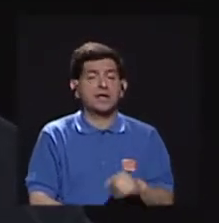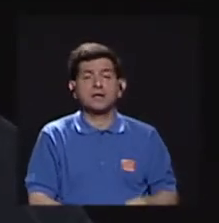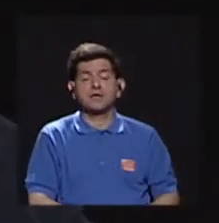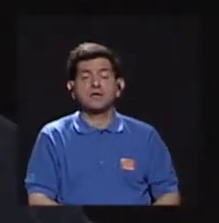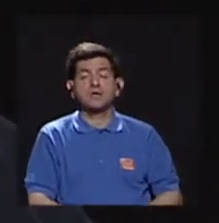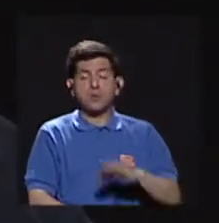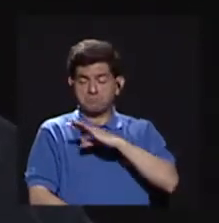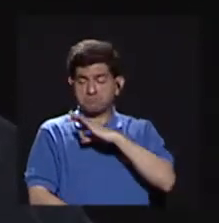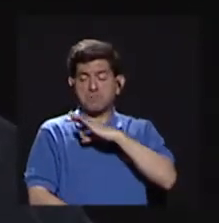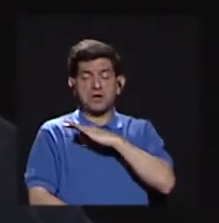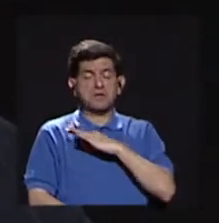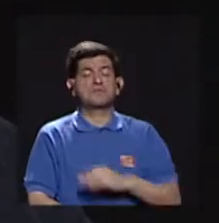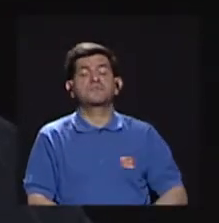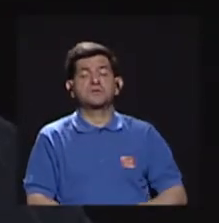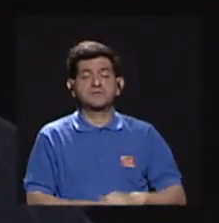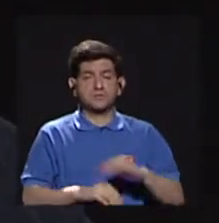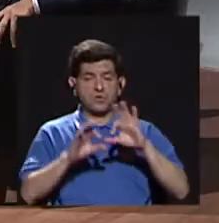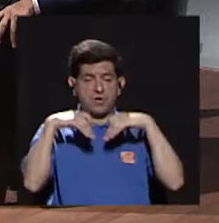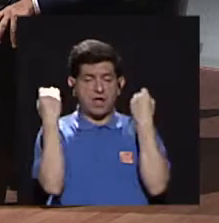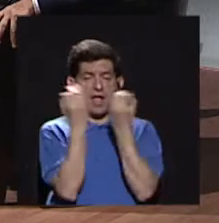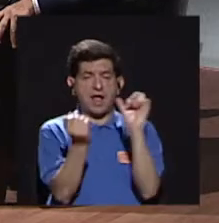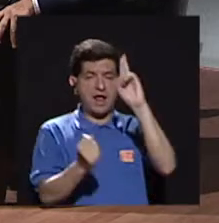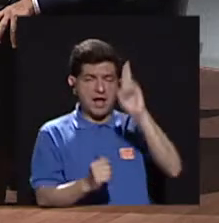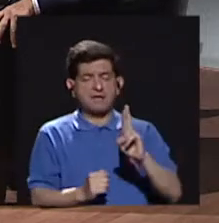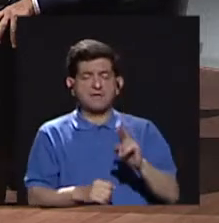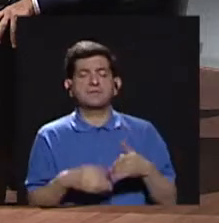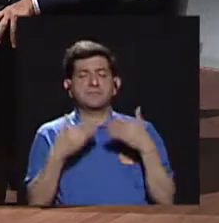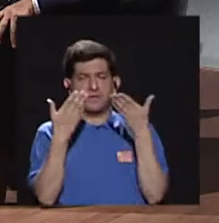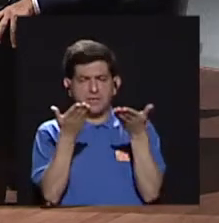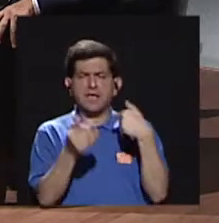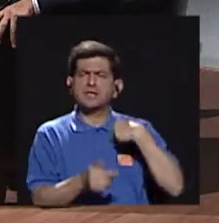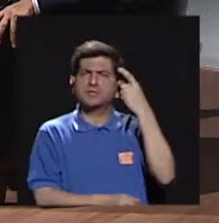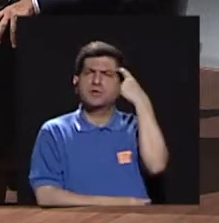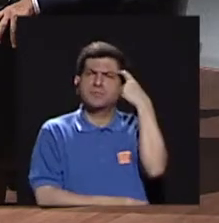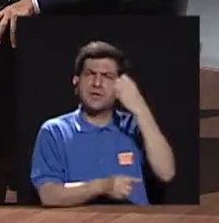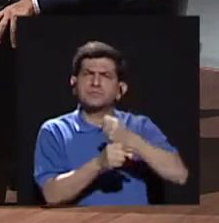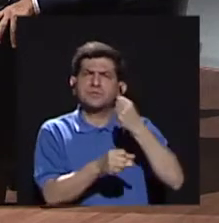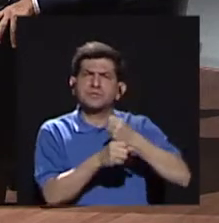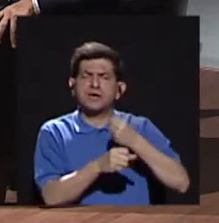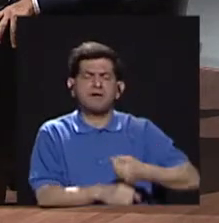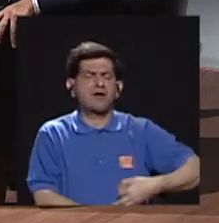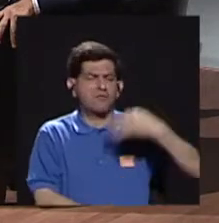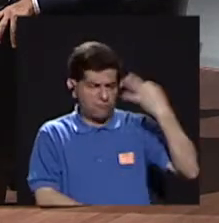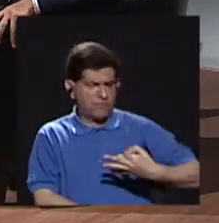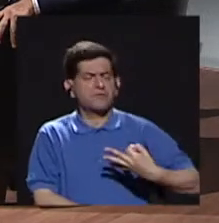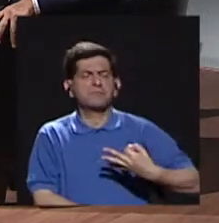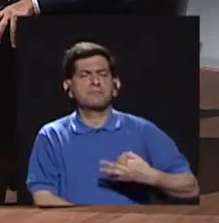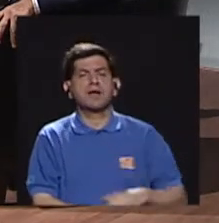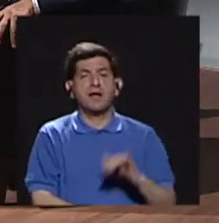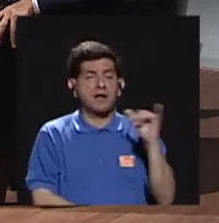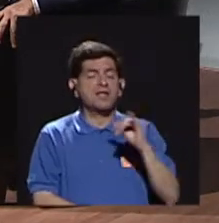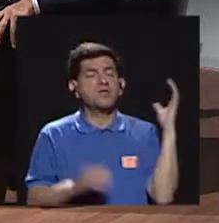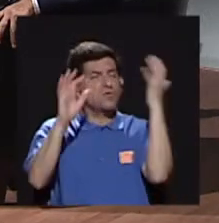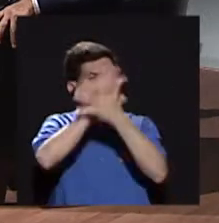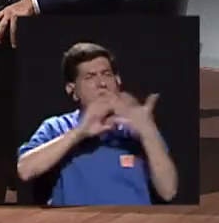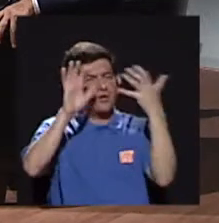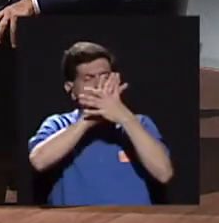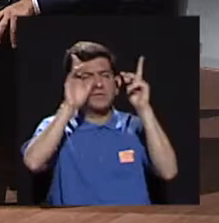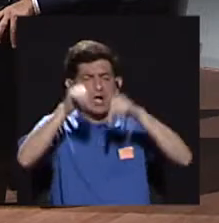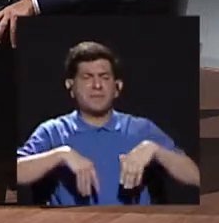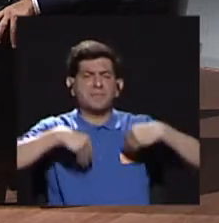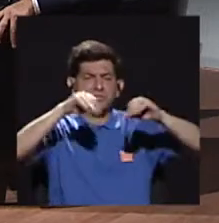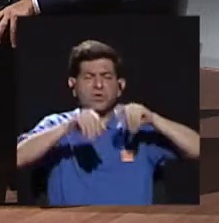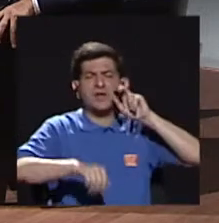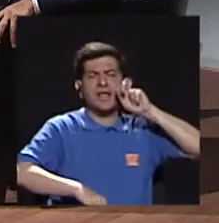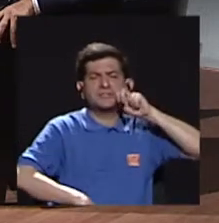mucho bienestar para la familia costarricense y estoy pensando en empleo en formalización real porque también se puede confundir a un señor que vende chicles